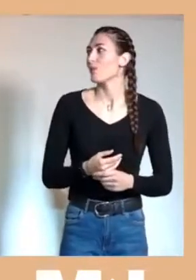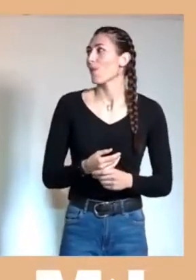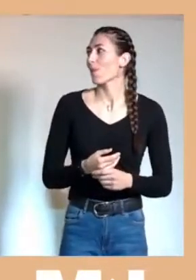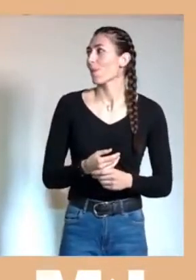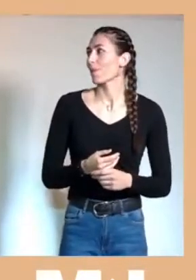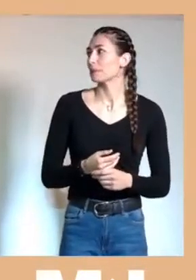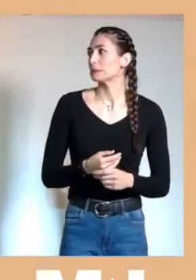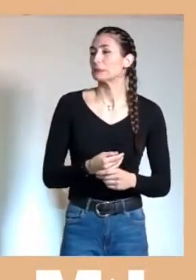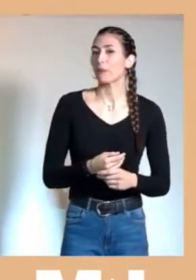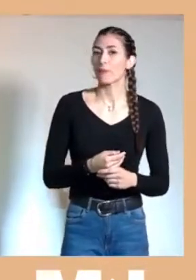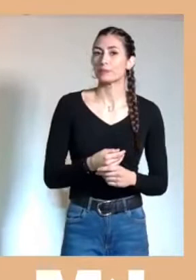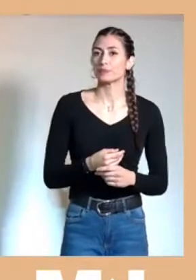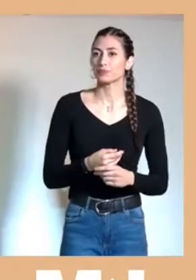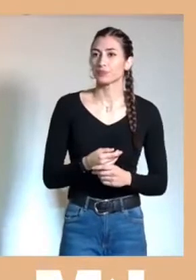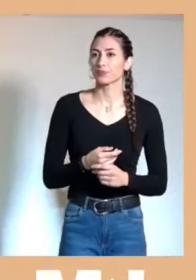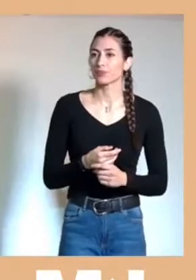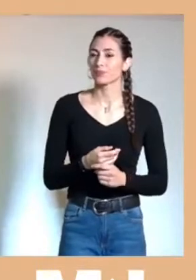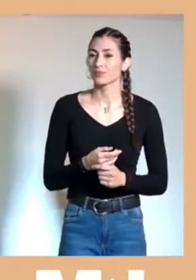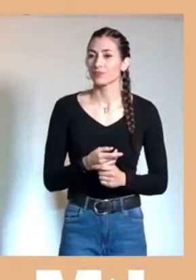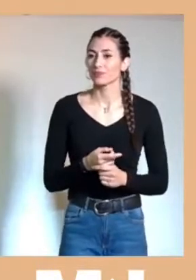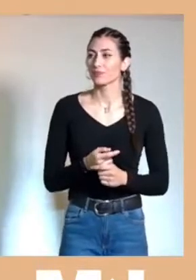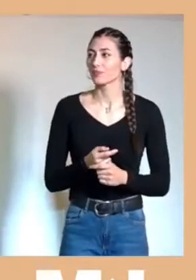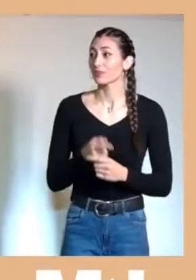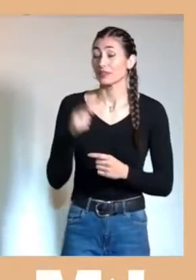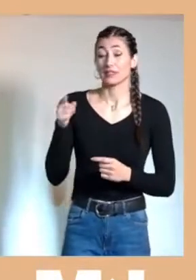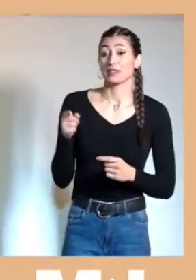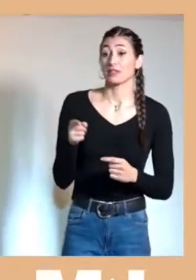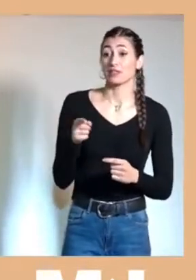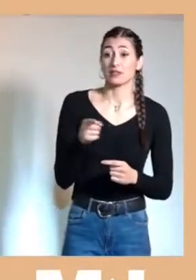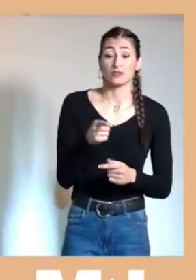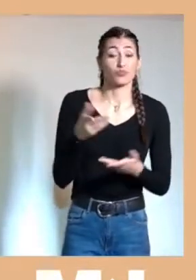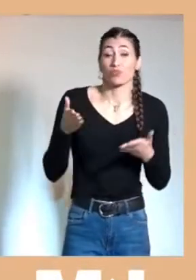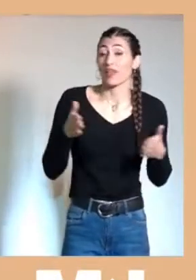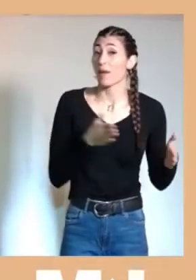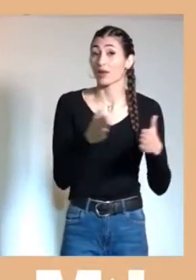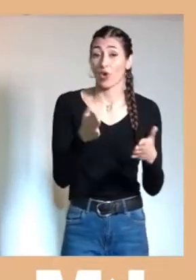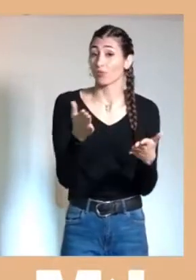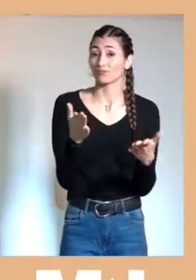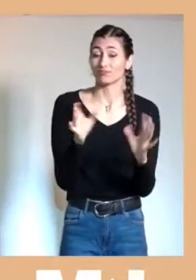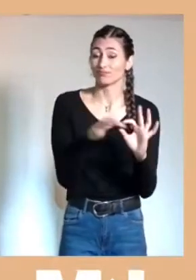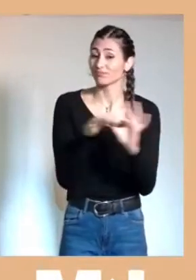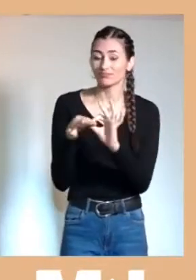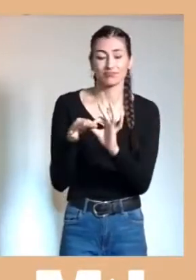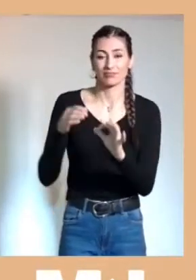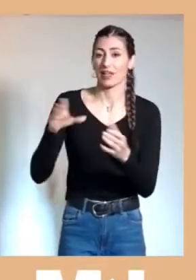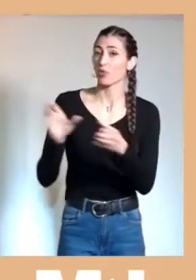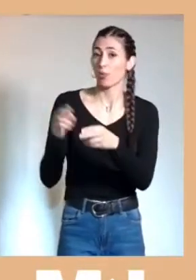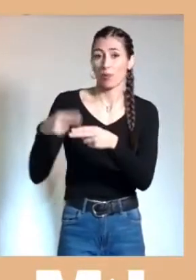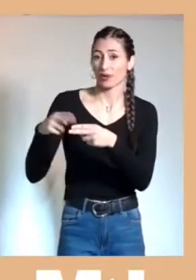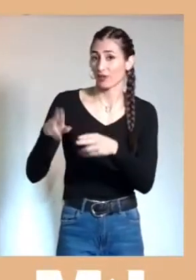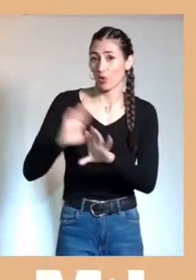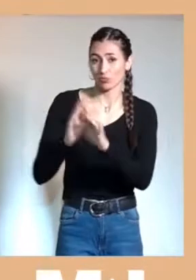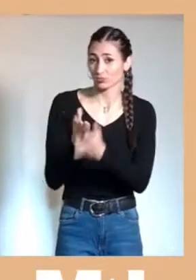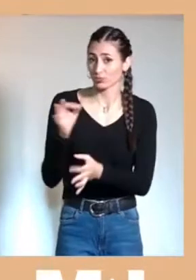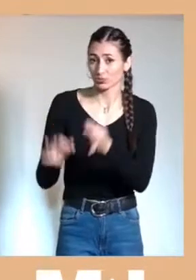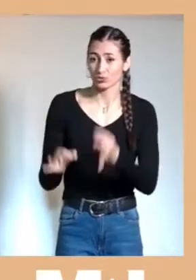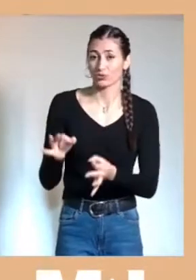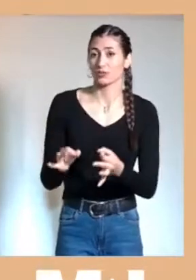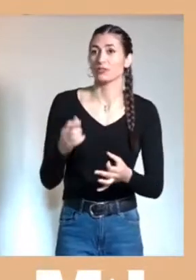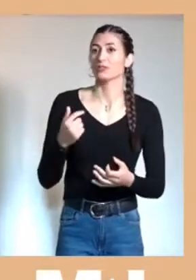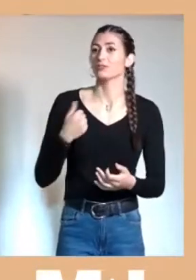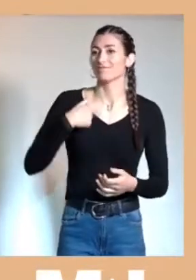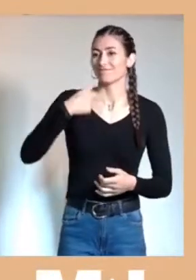que es una vía que nos plantea el partido y que nos permite el partido. Que, por cierto, yo estoy